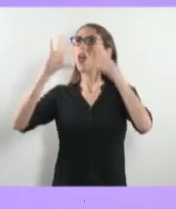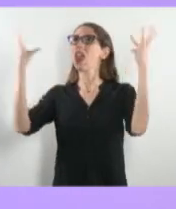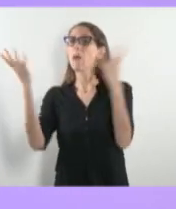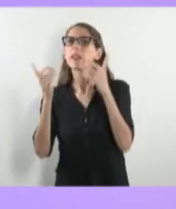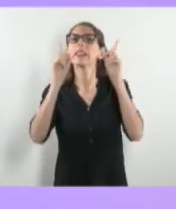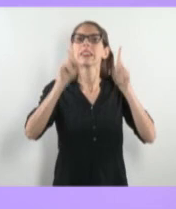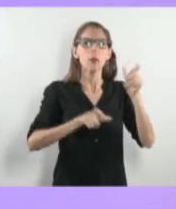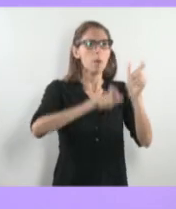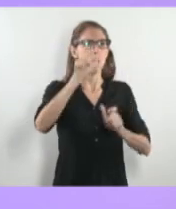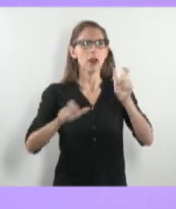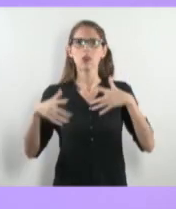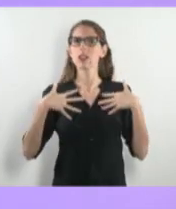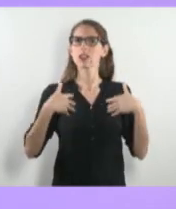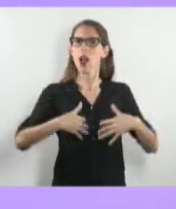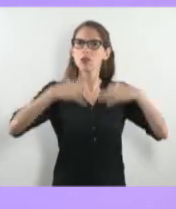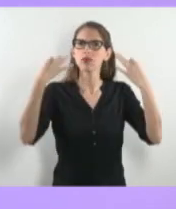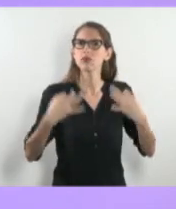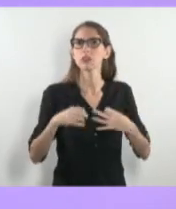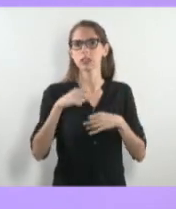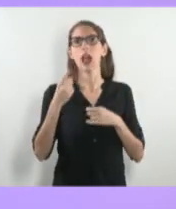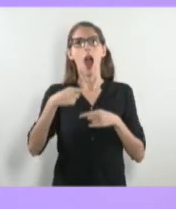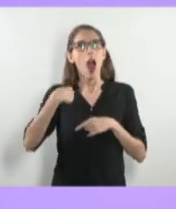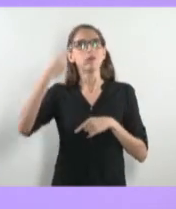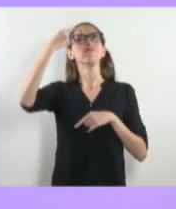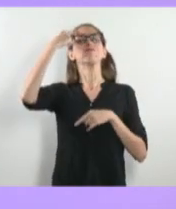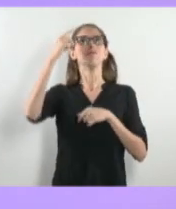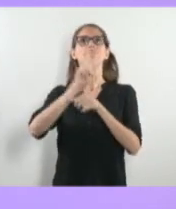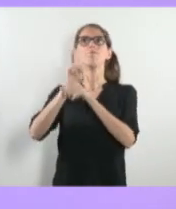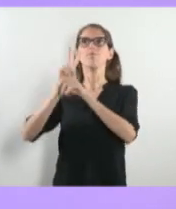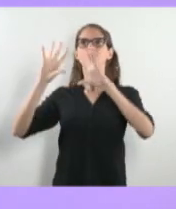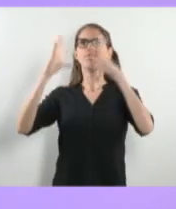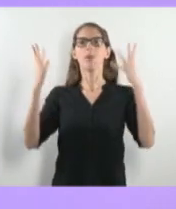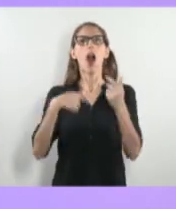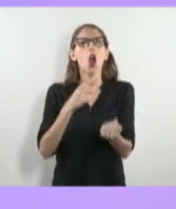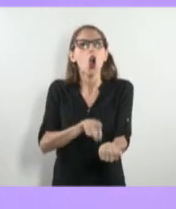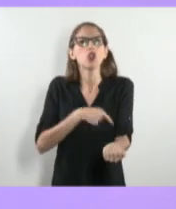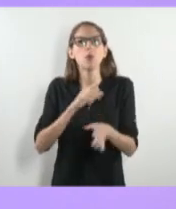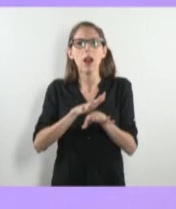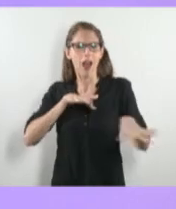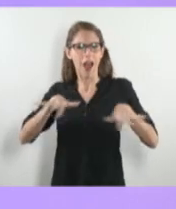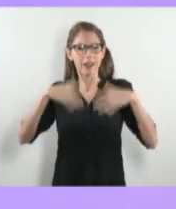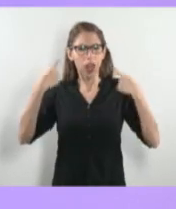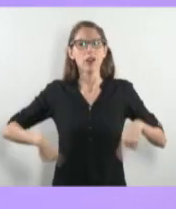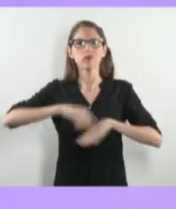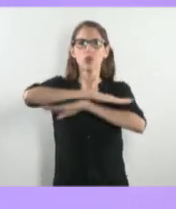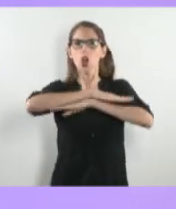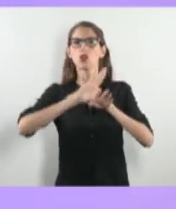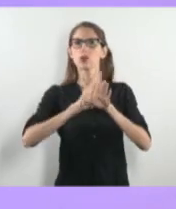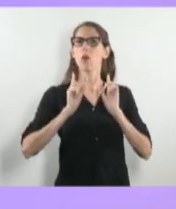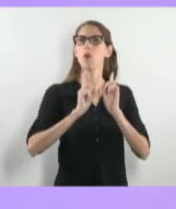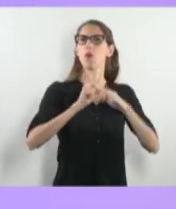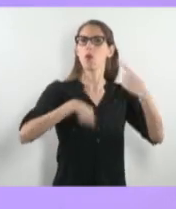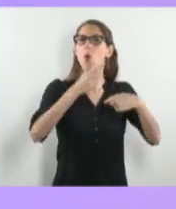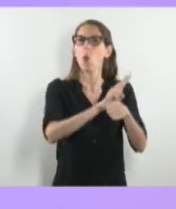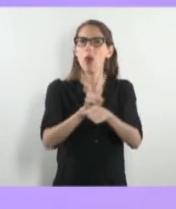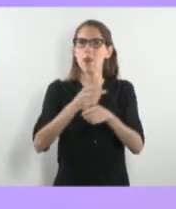de la población, poder generar conciencia ambiental y fomentar prácticas más sustentables, tanto a nivel individual como colectivo. Son